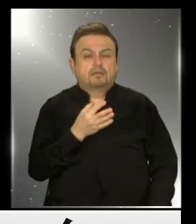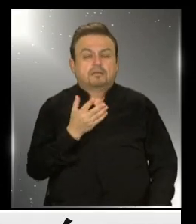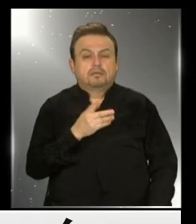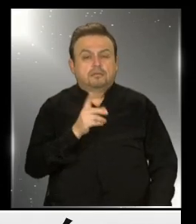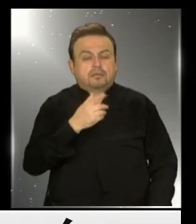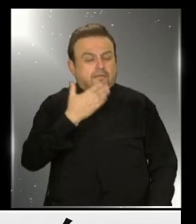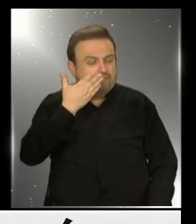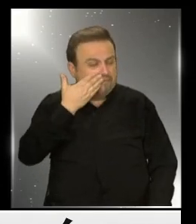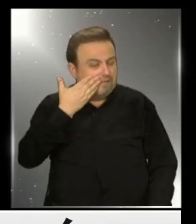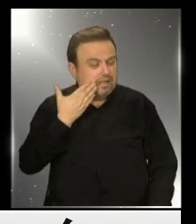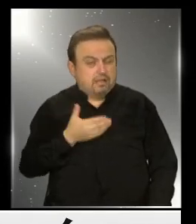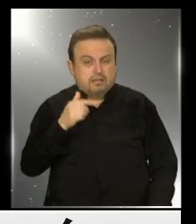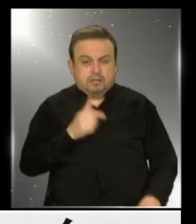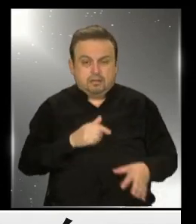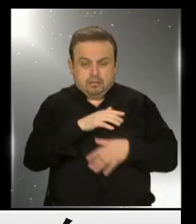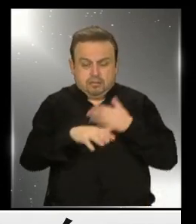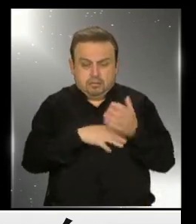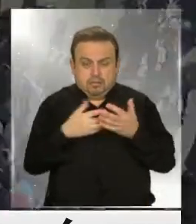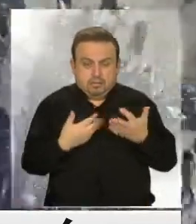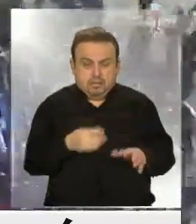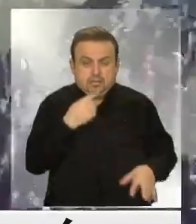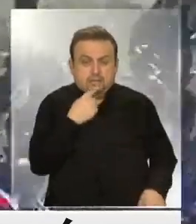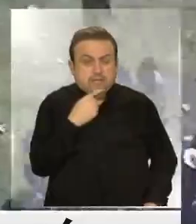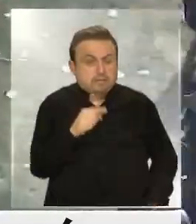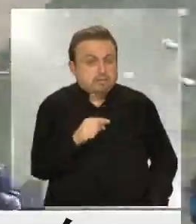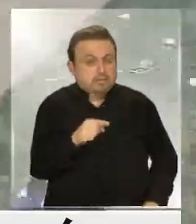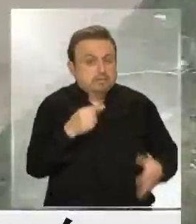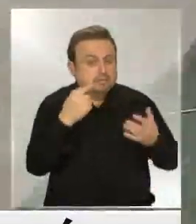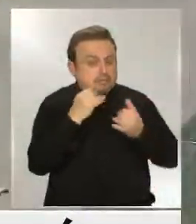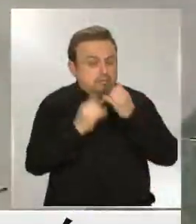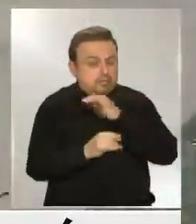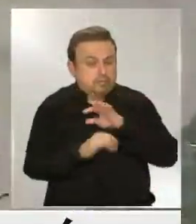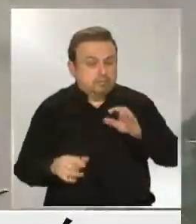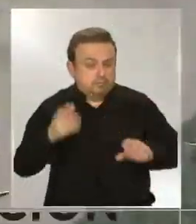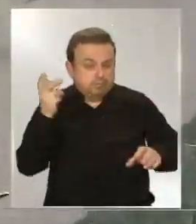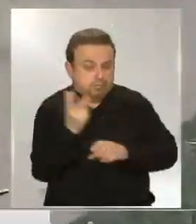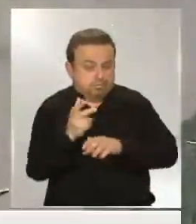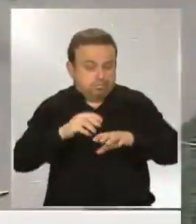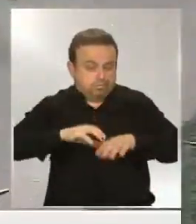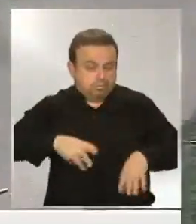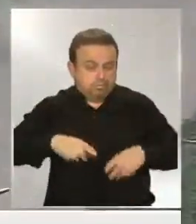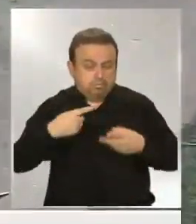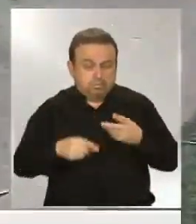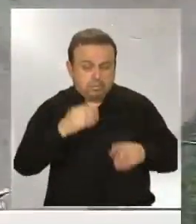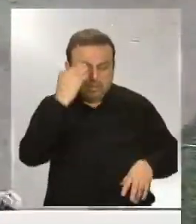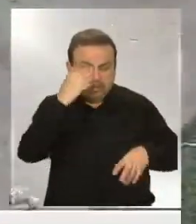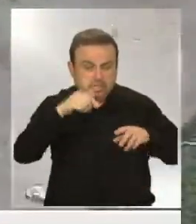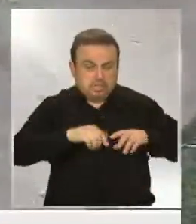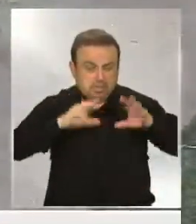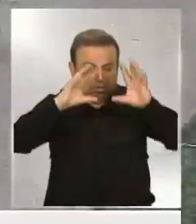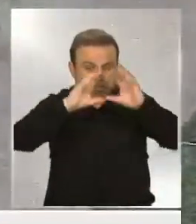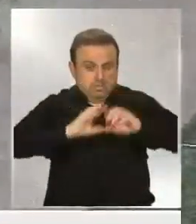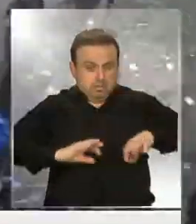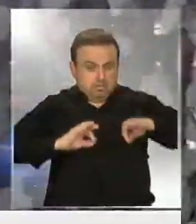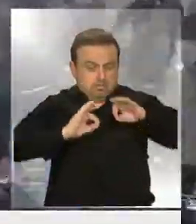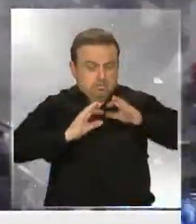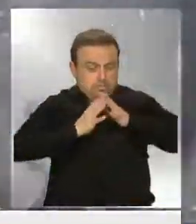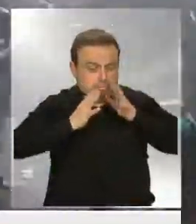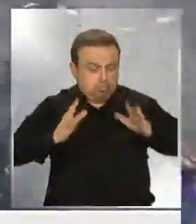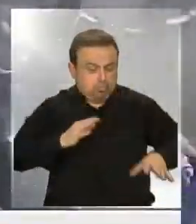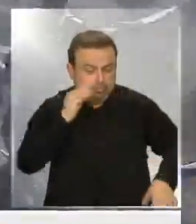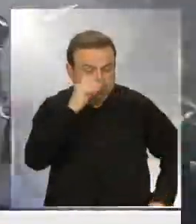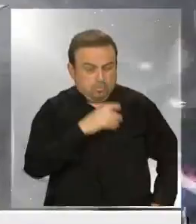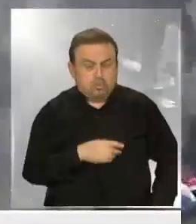todos estos incidentes que culminaron, lo decíamos, con saqueos durante la jornada de la noche. Fue una jornada muy